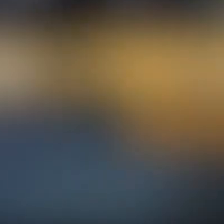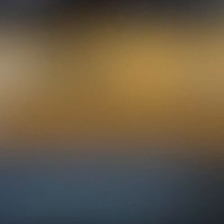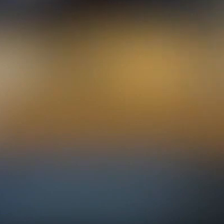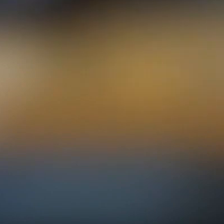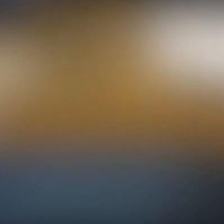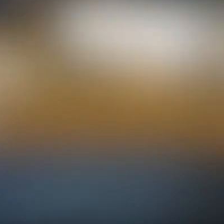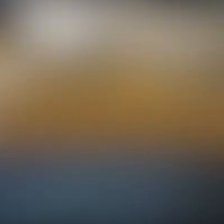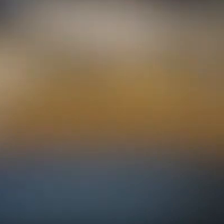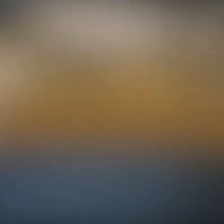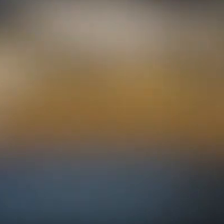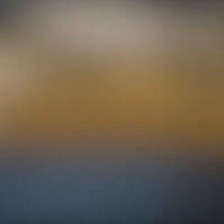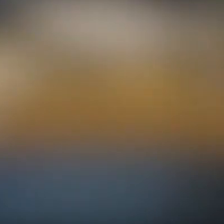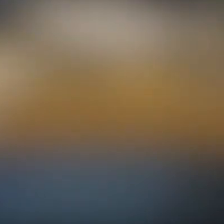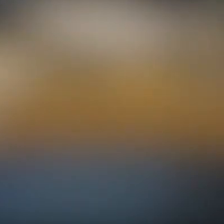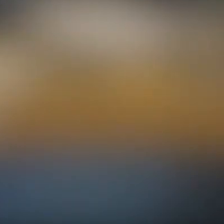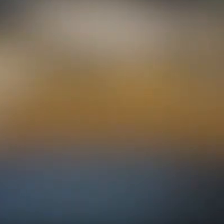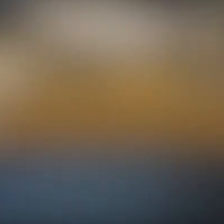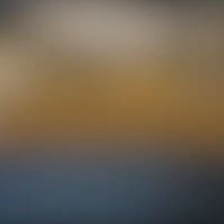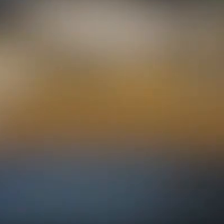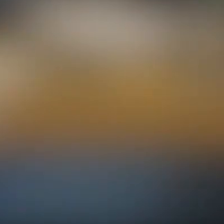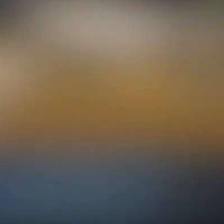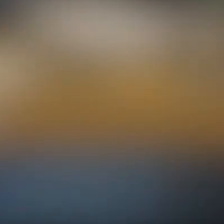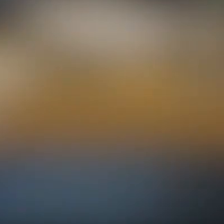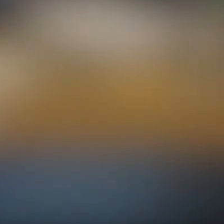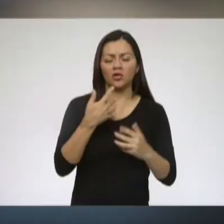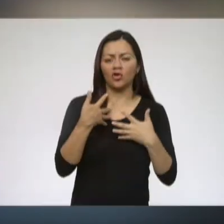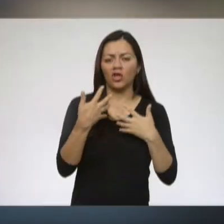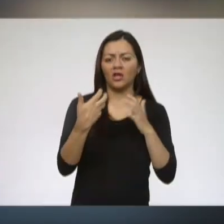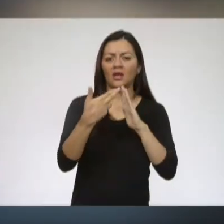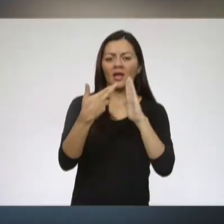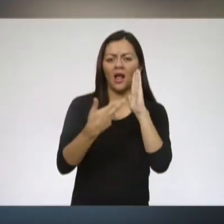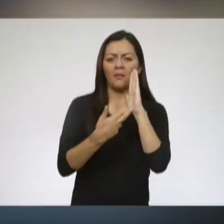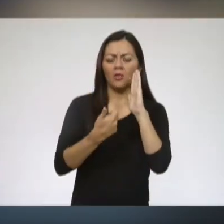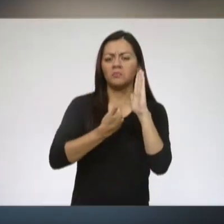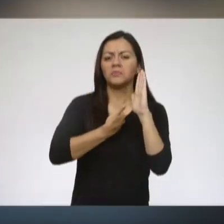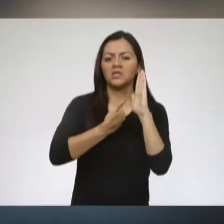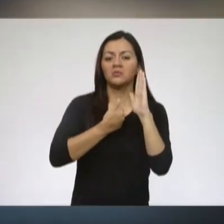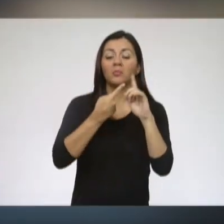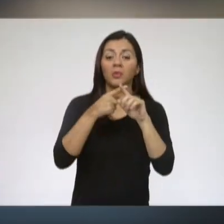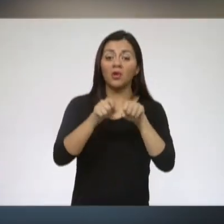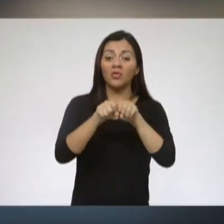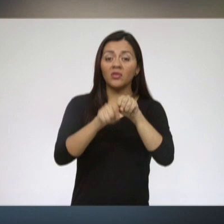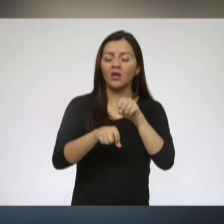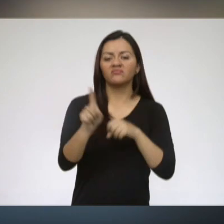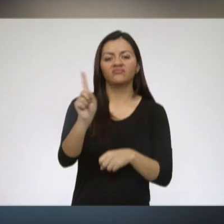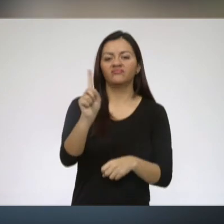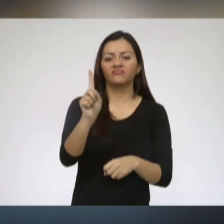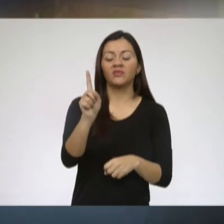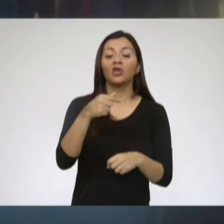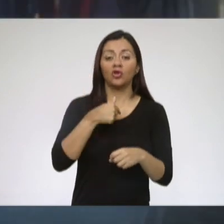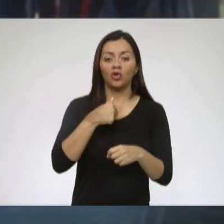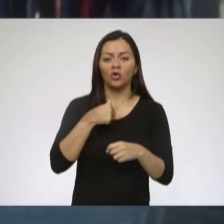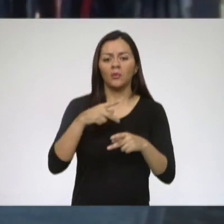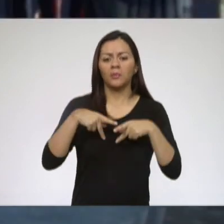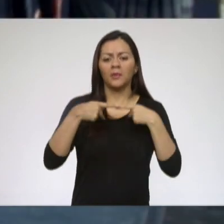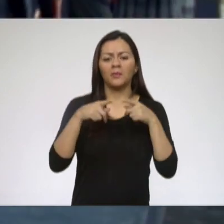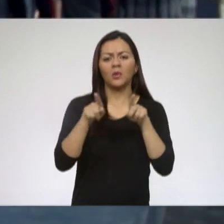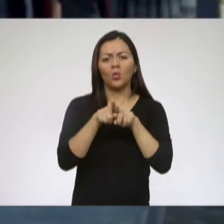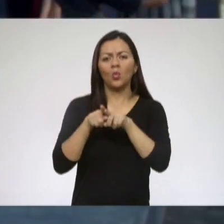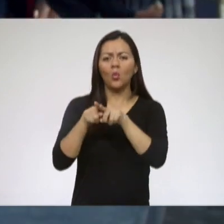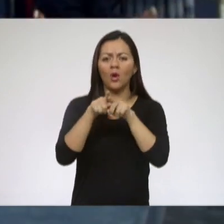Lo principal sería seguir mis propias reglas, pero sin hacer daño a nadie. O sea, vivir mi mundo, vivir mis convicciones,